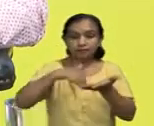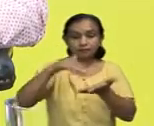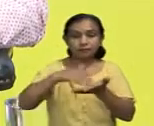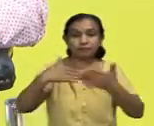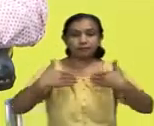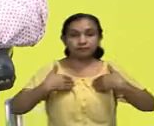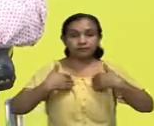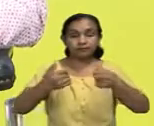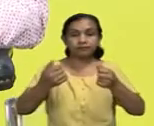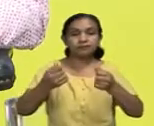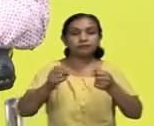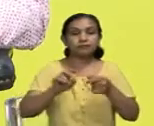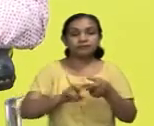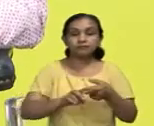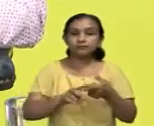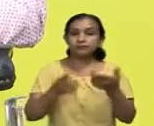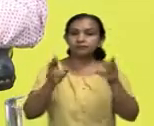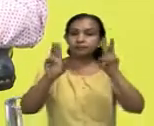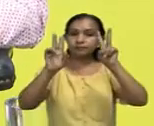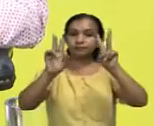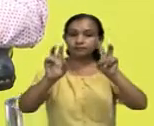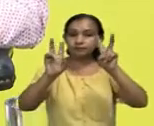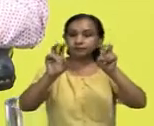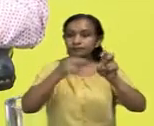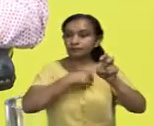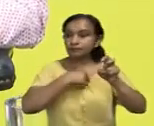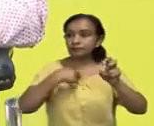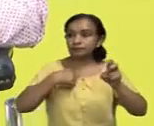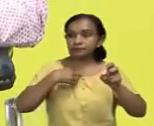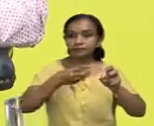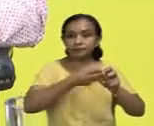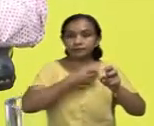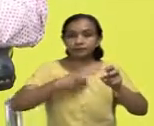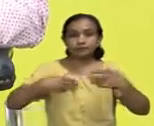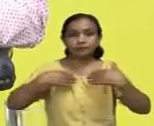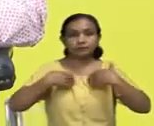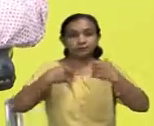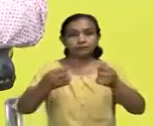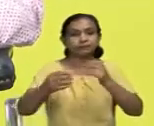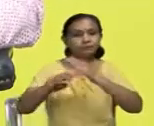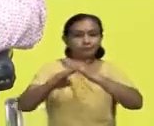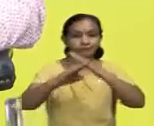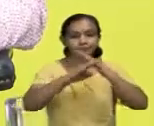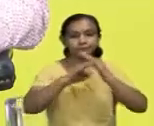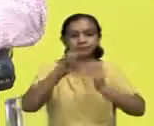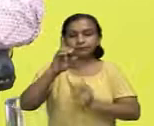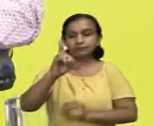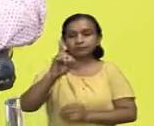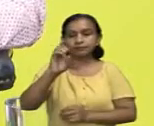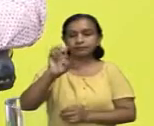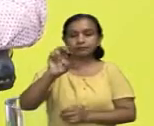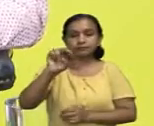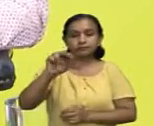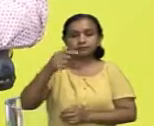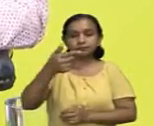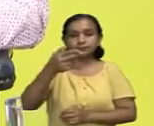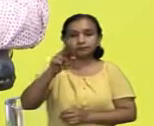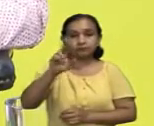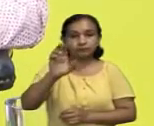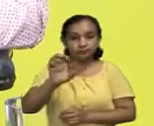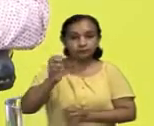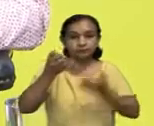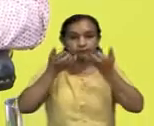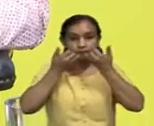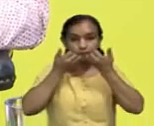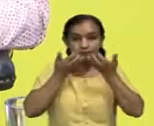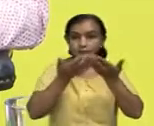de Vía Libertad, sobre la lucha que emprende el MINSA contra el dengue. Ya sabemos por